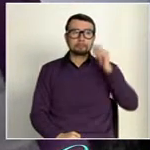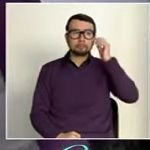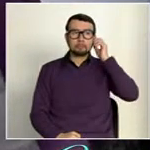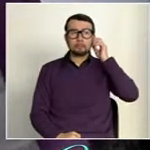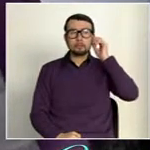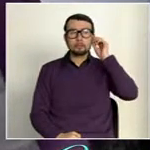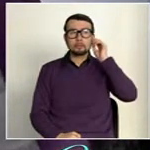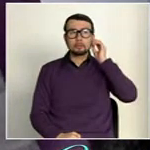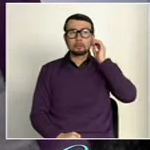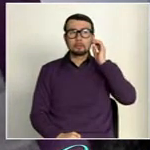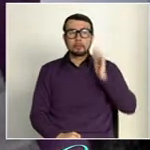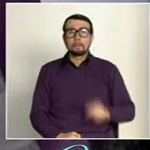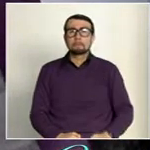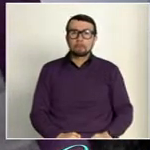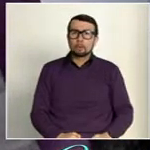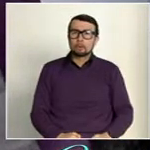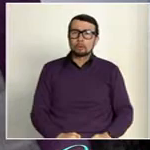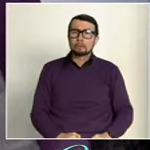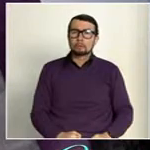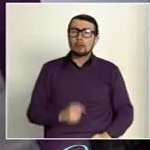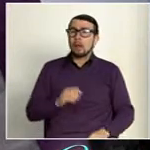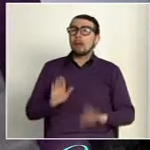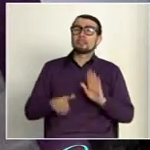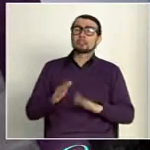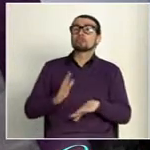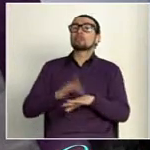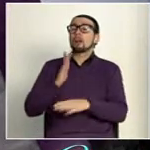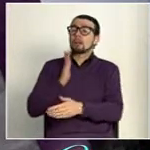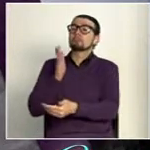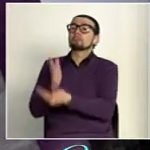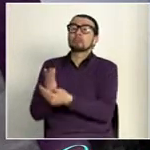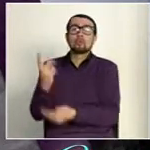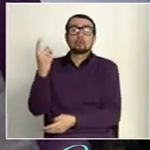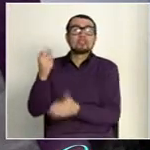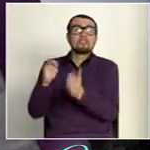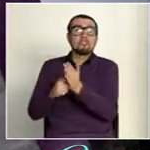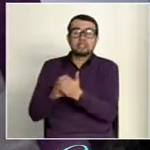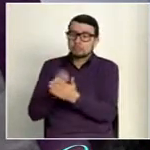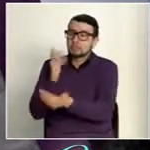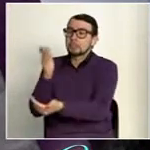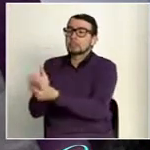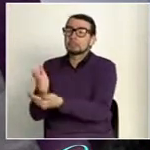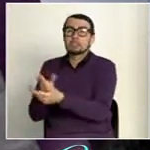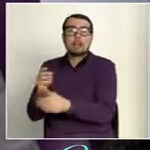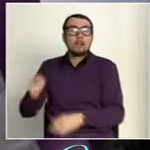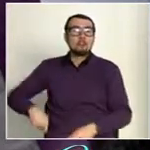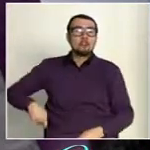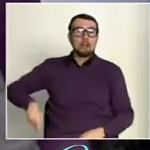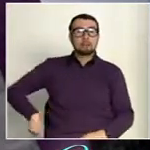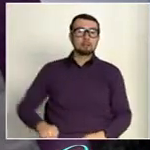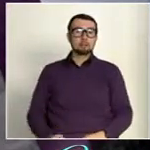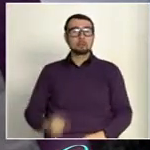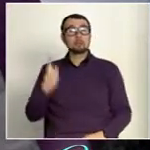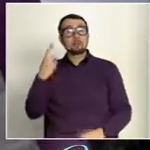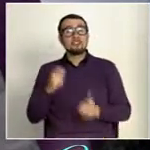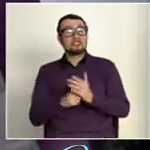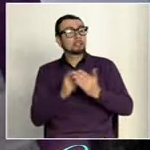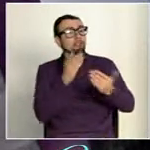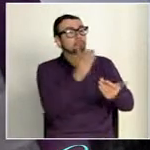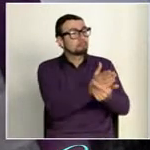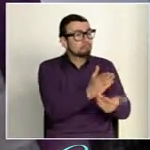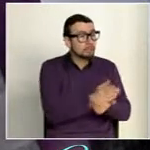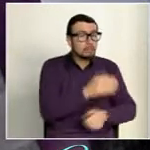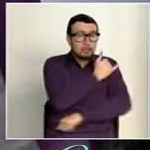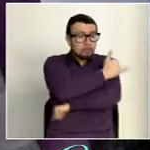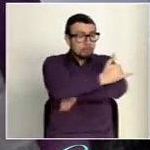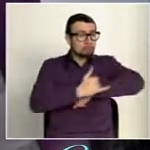Una vez en la vida donde el abogado, una vez en la vida donde el arquitecto, una vez en la vida donde el ingeniero, pero uno